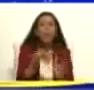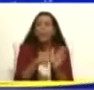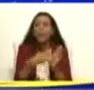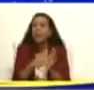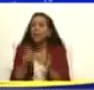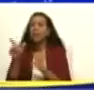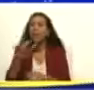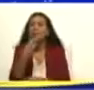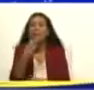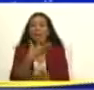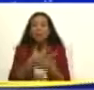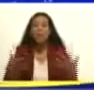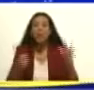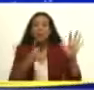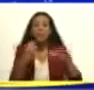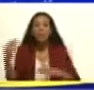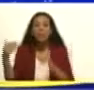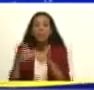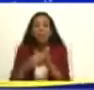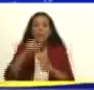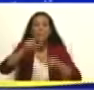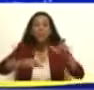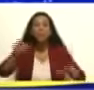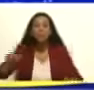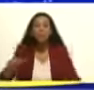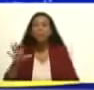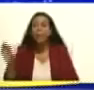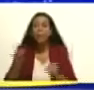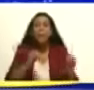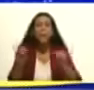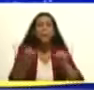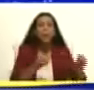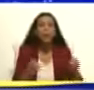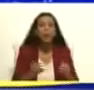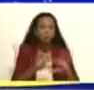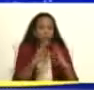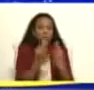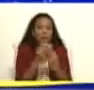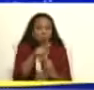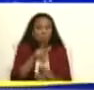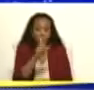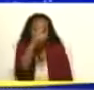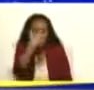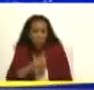más de 3.600.000 milicianos y milicianas. Son familia,